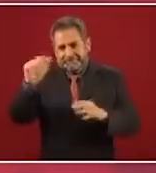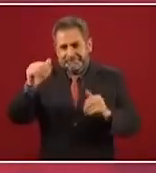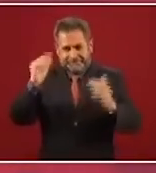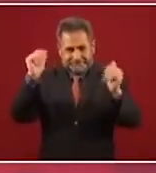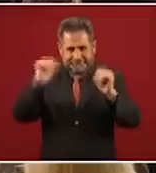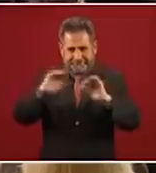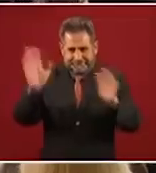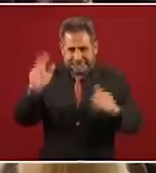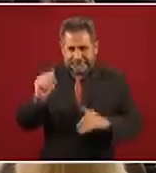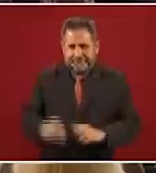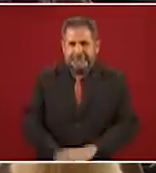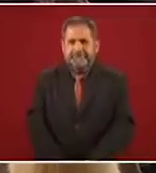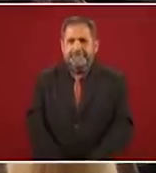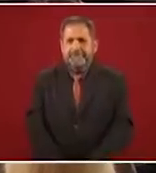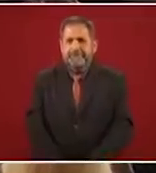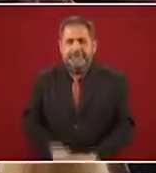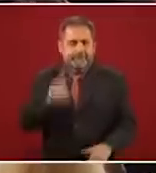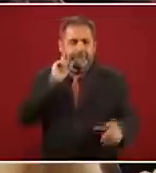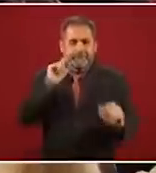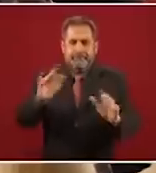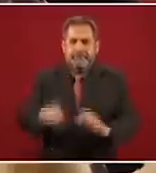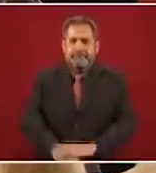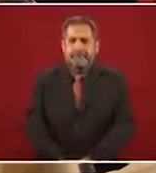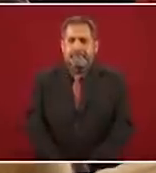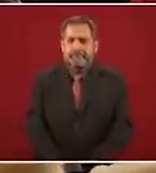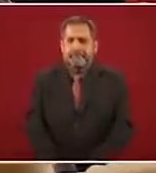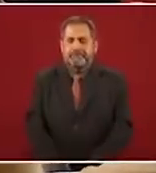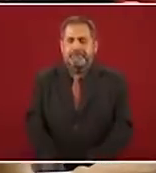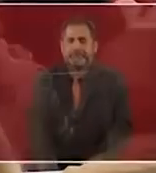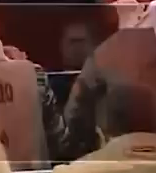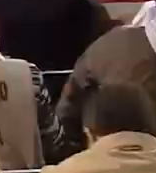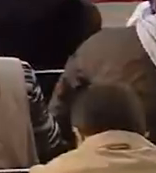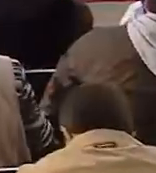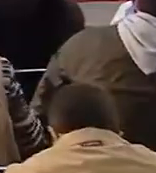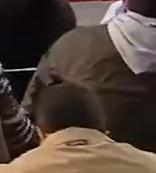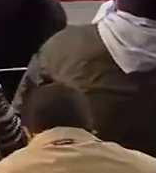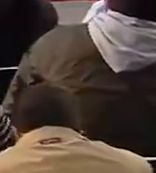Adiós, adiós. Mañana. Mañana,